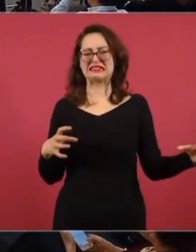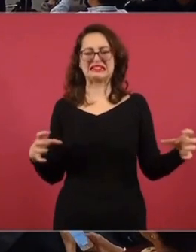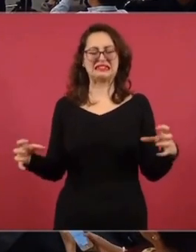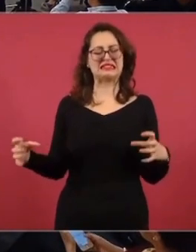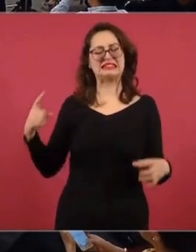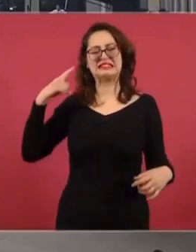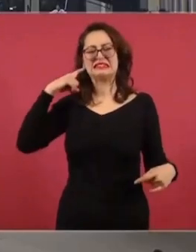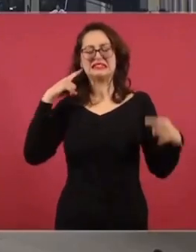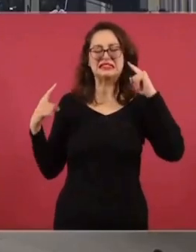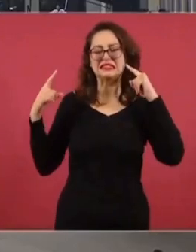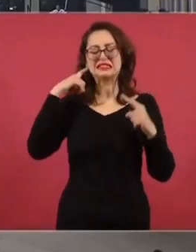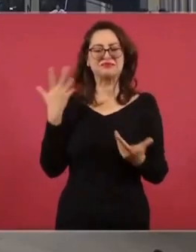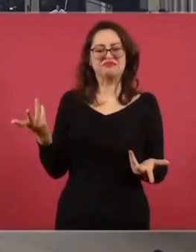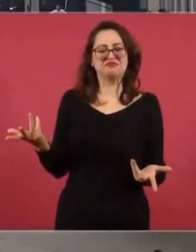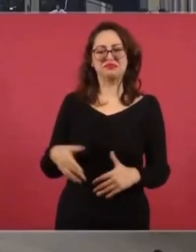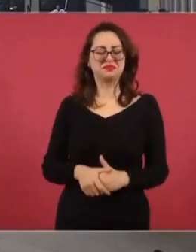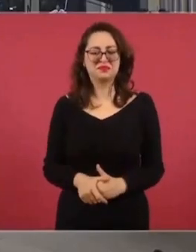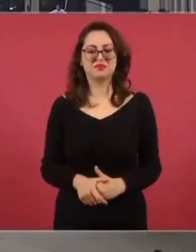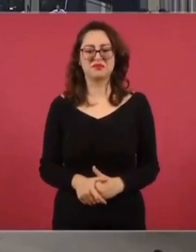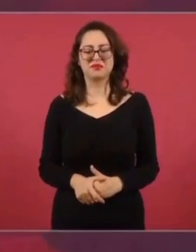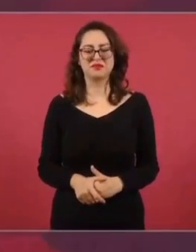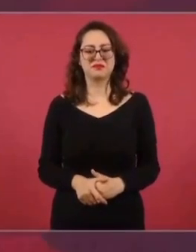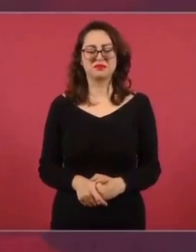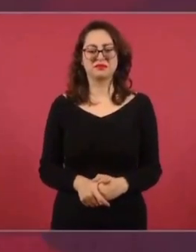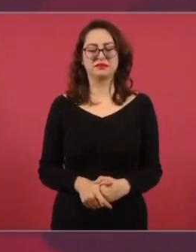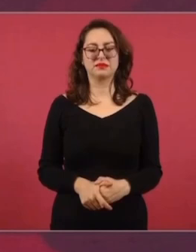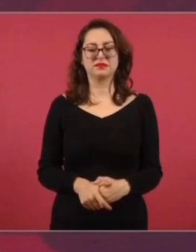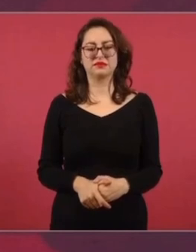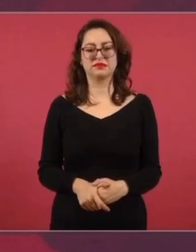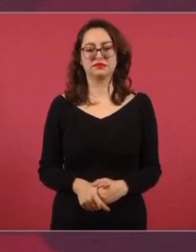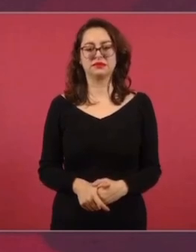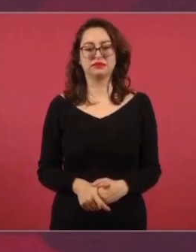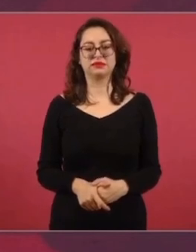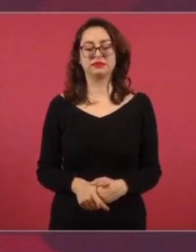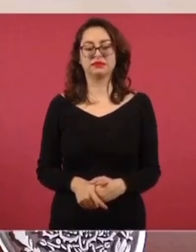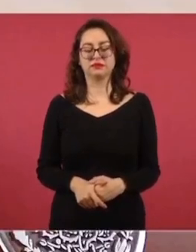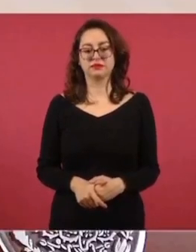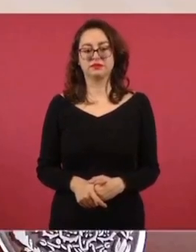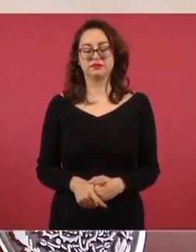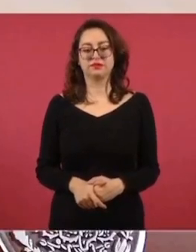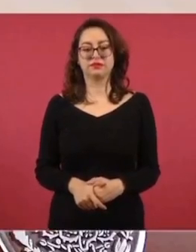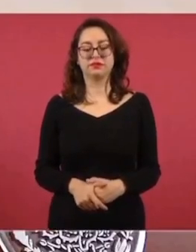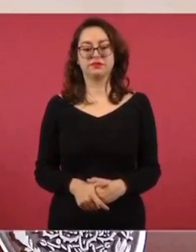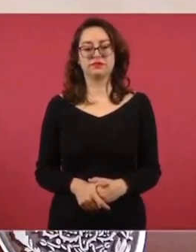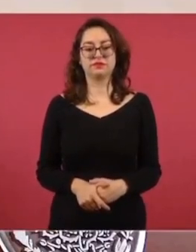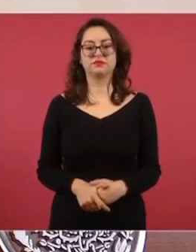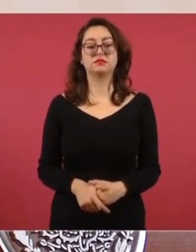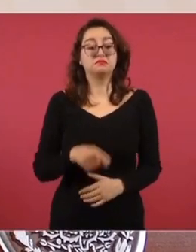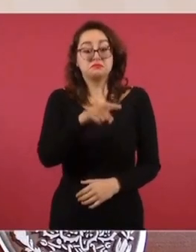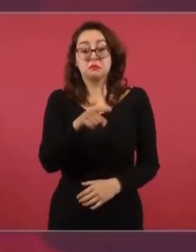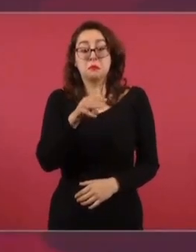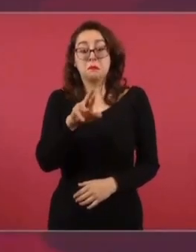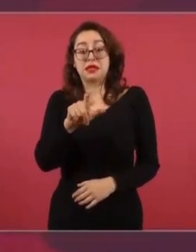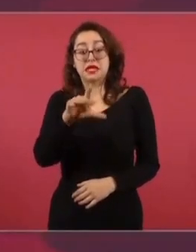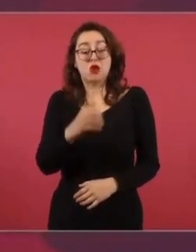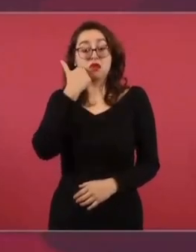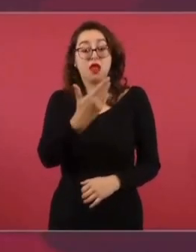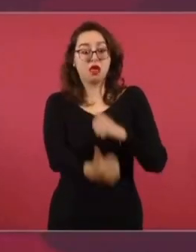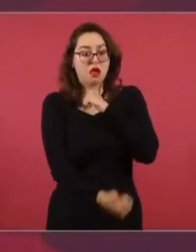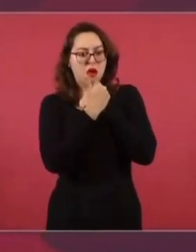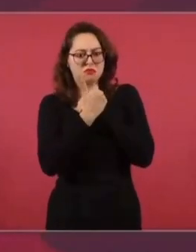está completamente. No, si él lo considera, yo, las veces que sea, yo hablo con Marcelo, no hay ningún